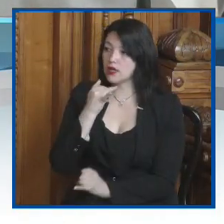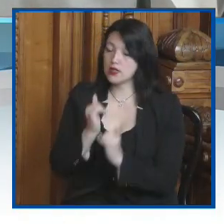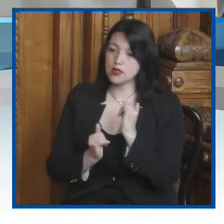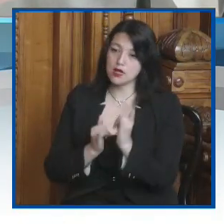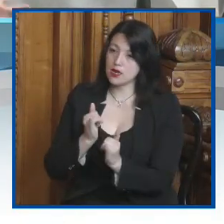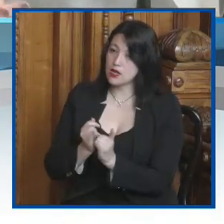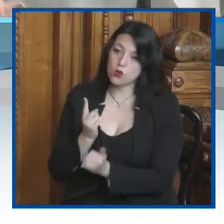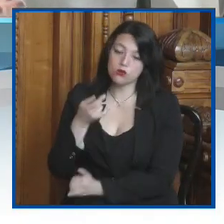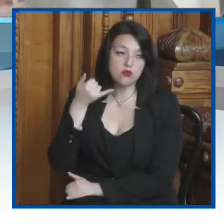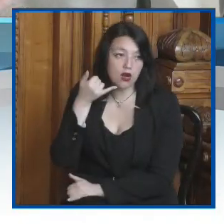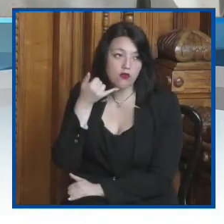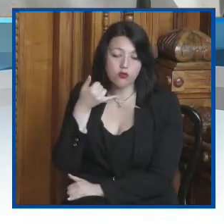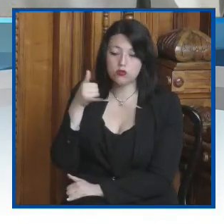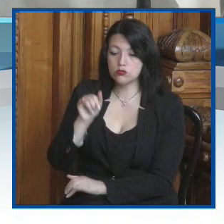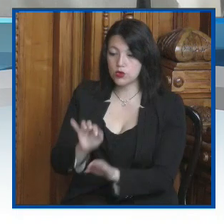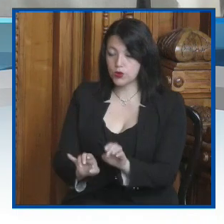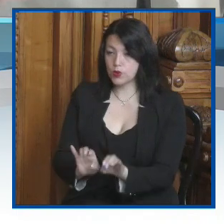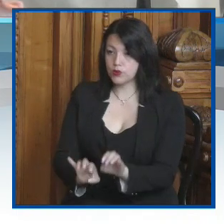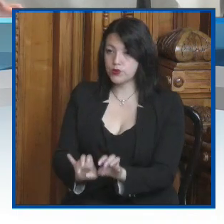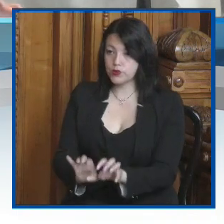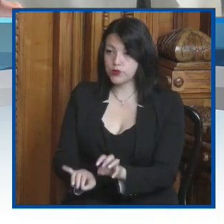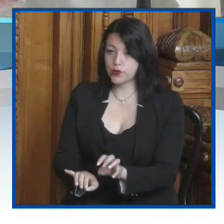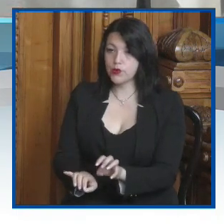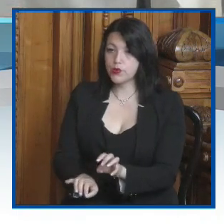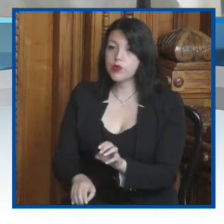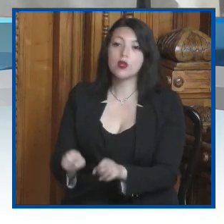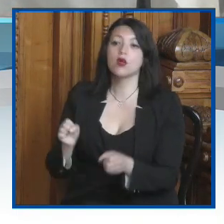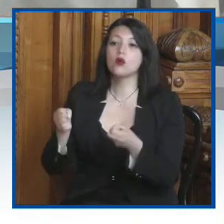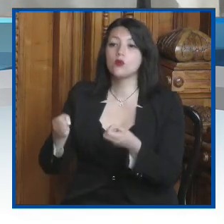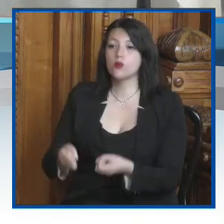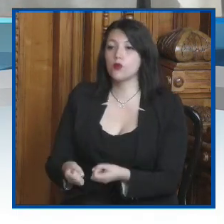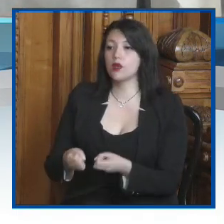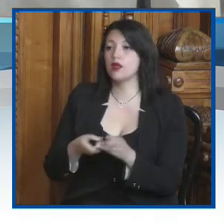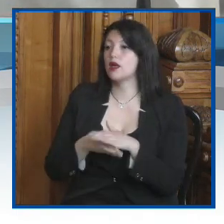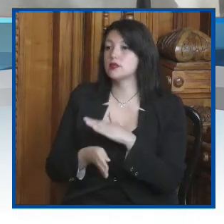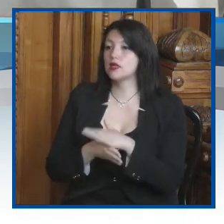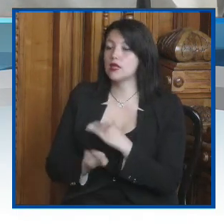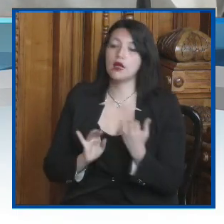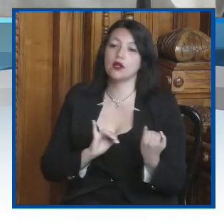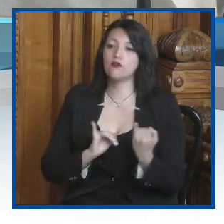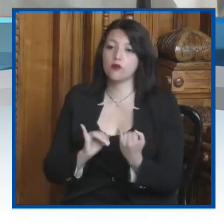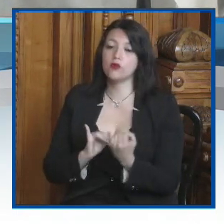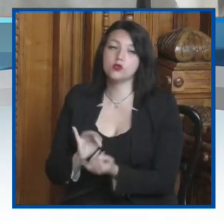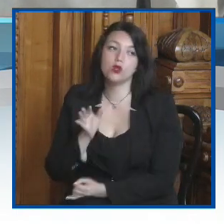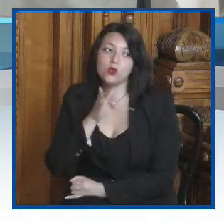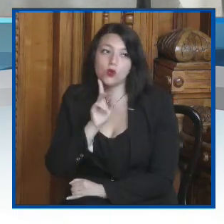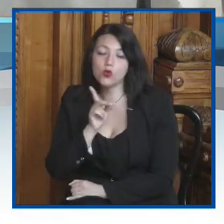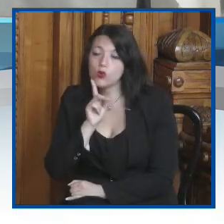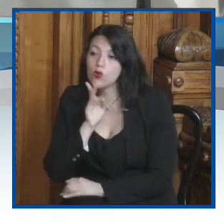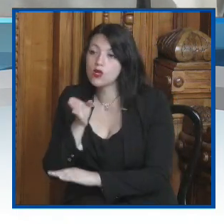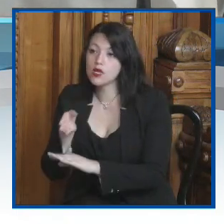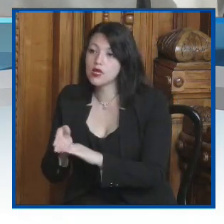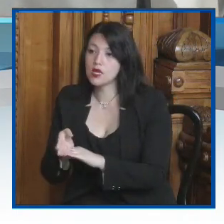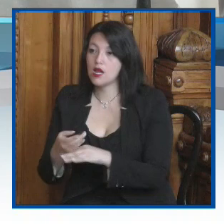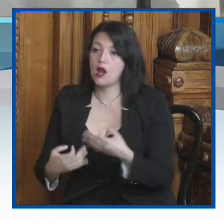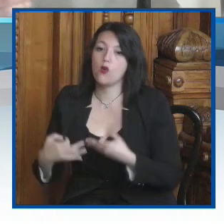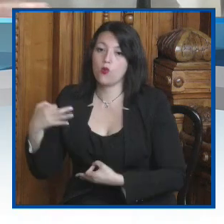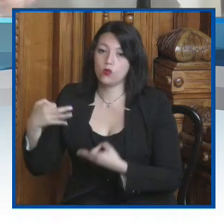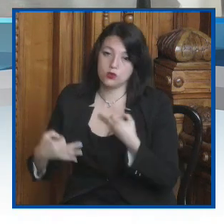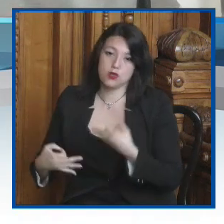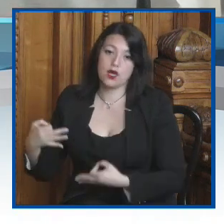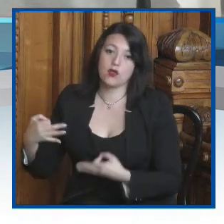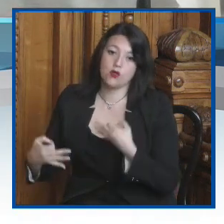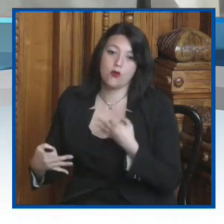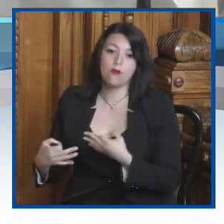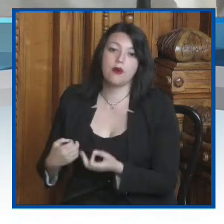desde un celular, desde una computadora, acceder a la información y no tener que concurrir al juzgado, a la ventanilla del juzgado,